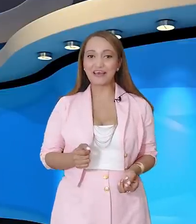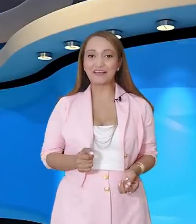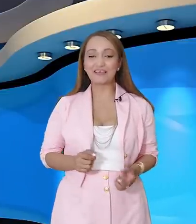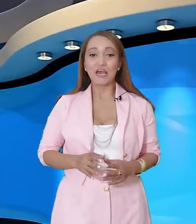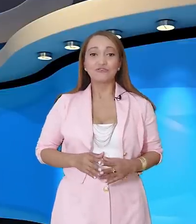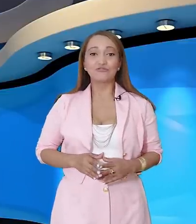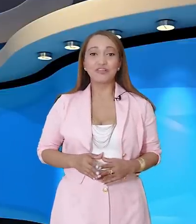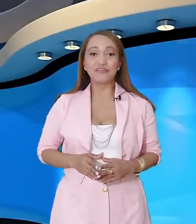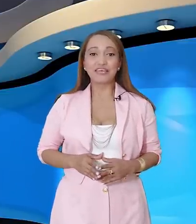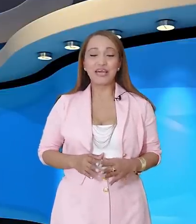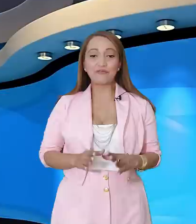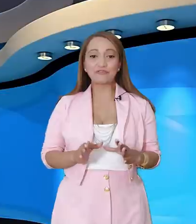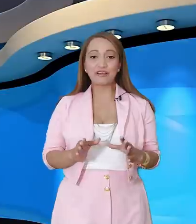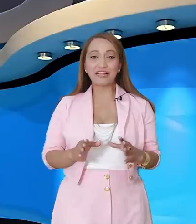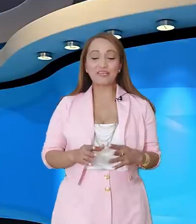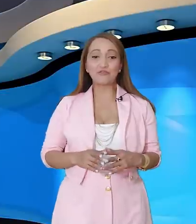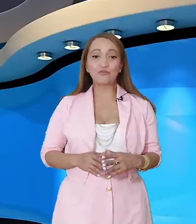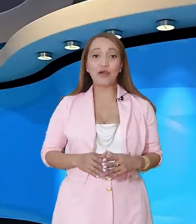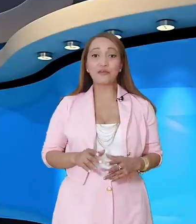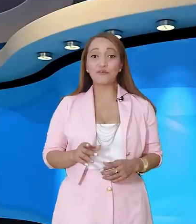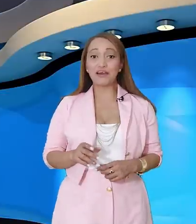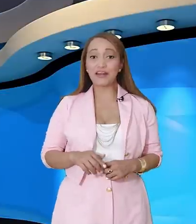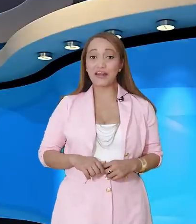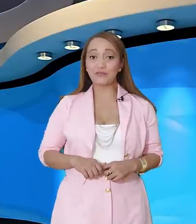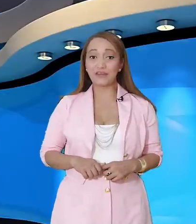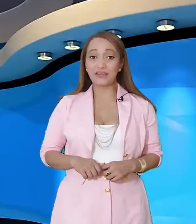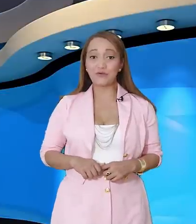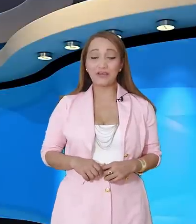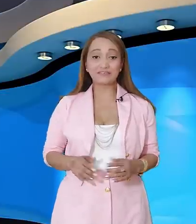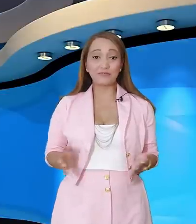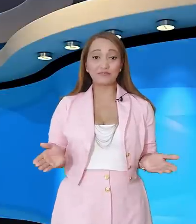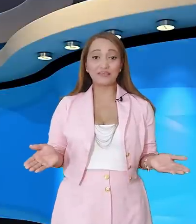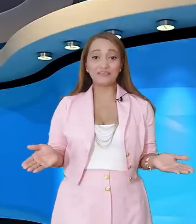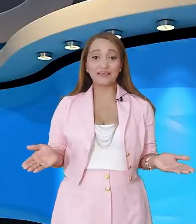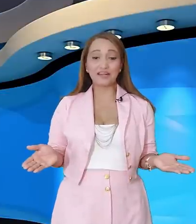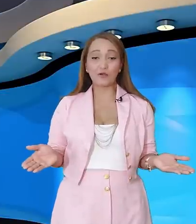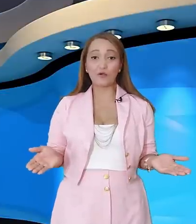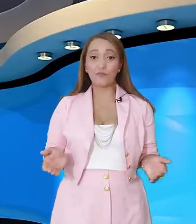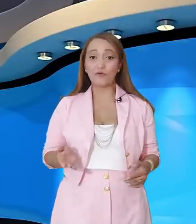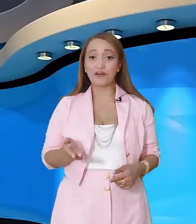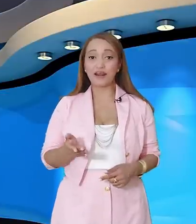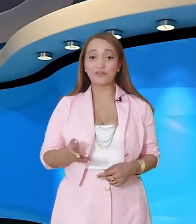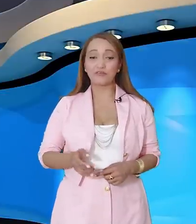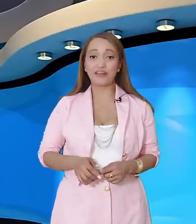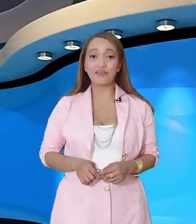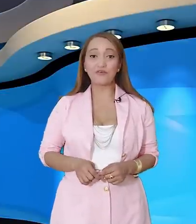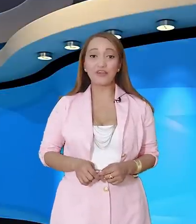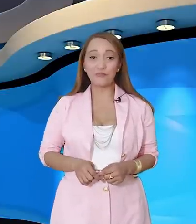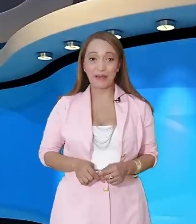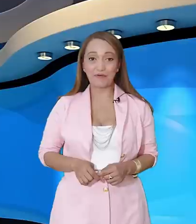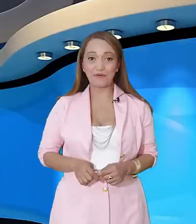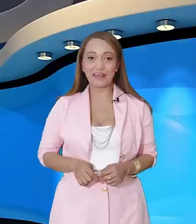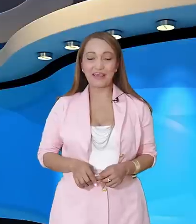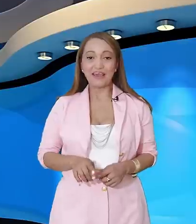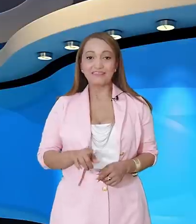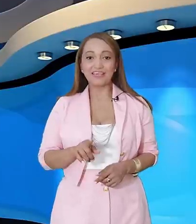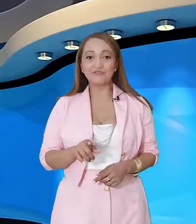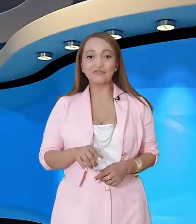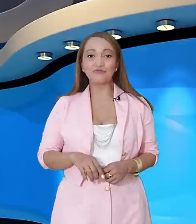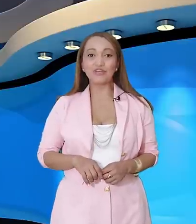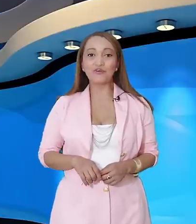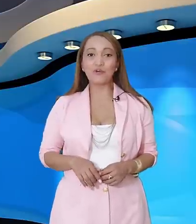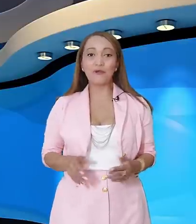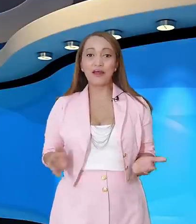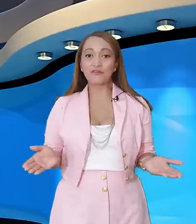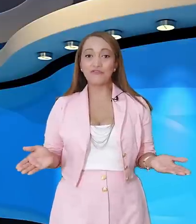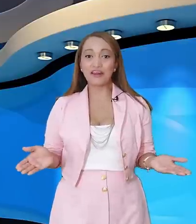redes sociales. Suscríbete a nuestro canal de YouTube @Radio Darío. Estamos en Instagram como Radio Darío-Nic. Síguenos